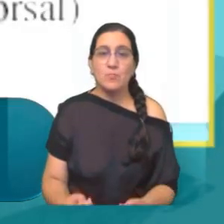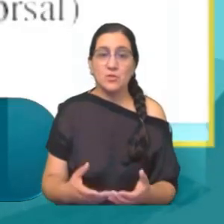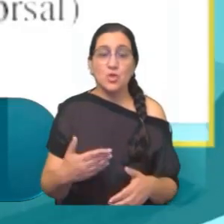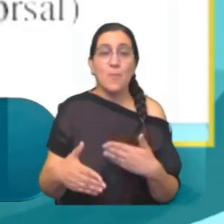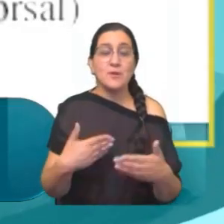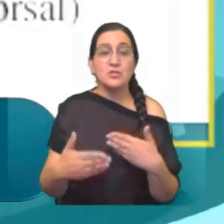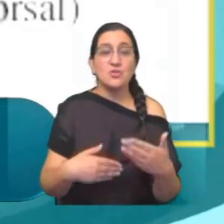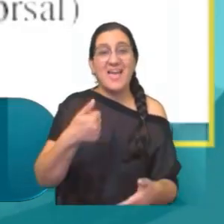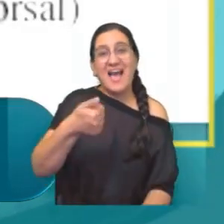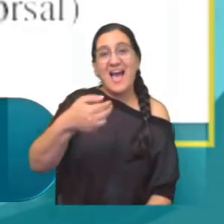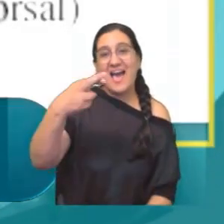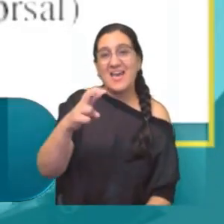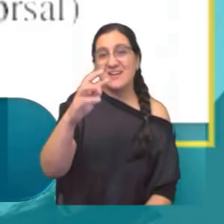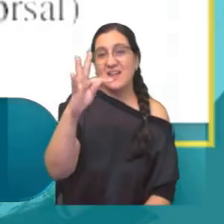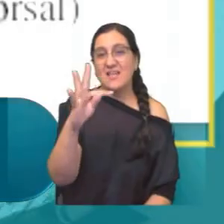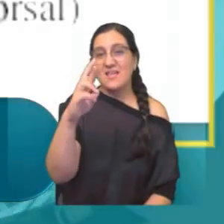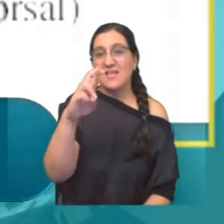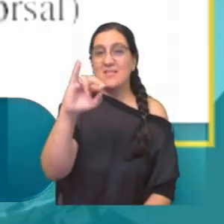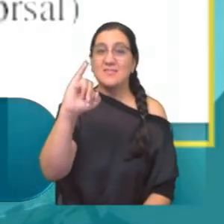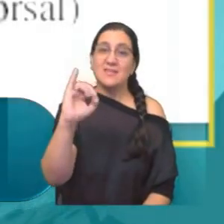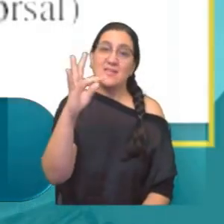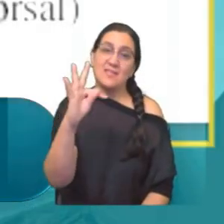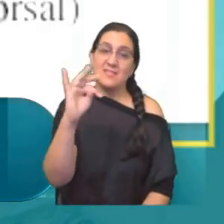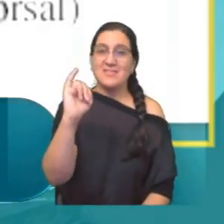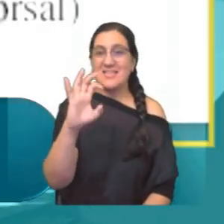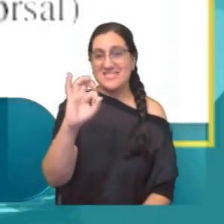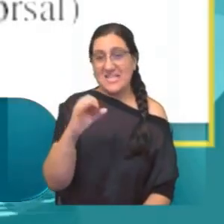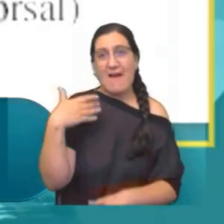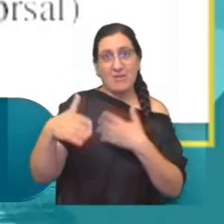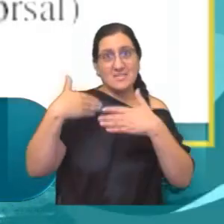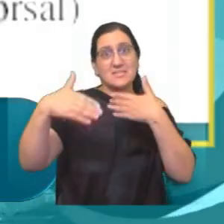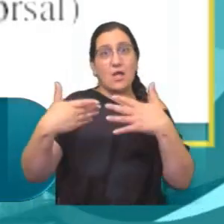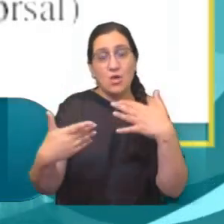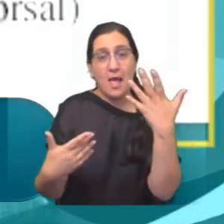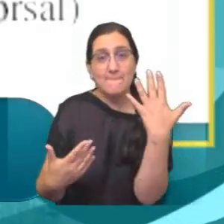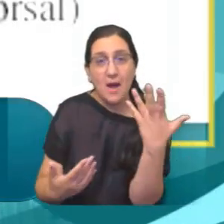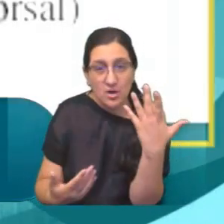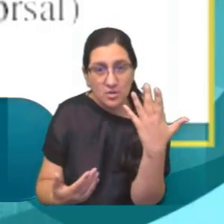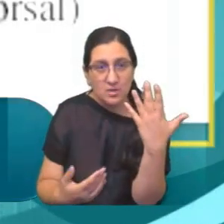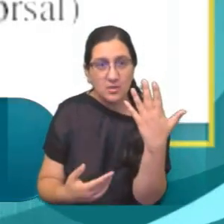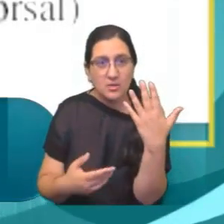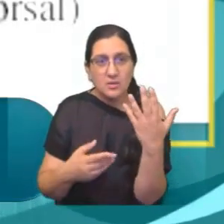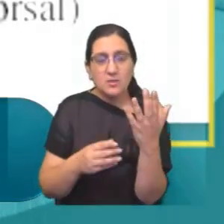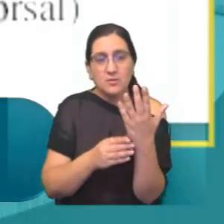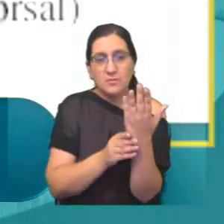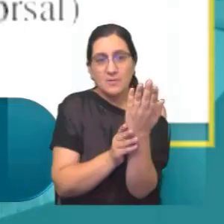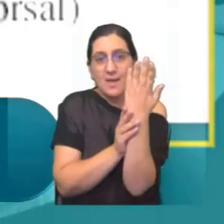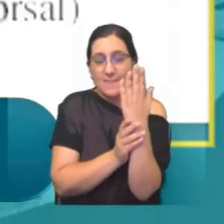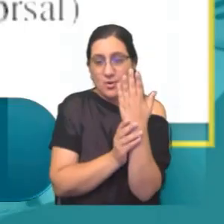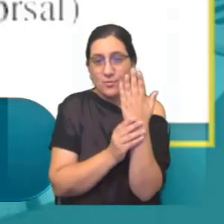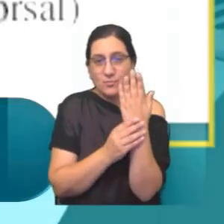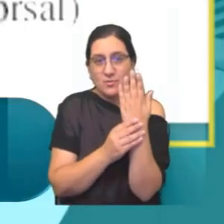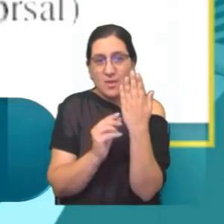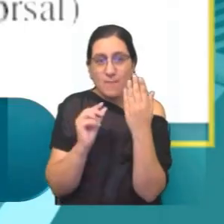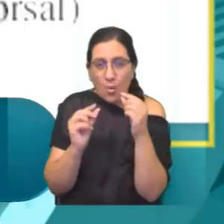Ahí. Eso, exactamente. ¿Qué es eso? Eso es un proceso de artritis avanzado donde la mano comienza a hacer esto, Fito, mirá, la mano de a